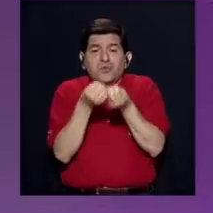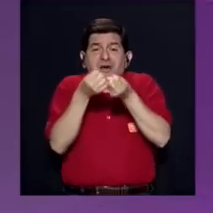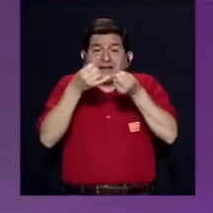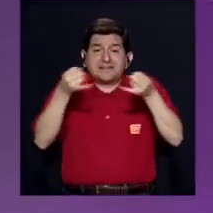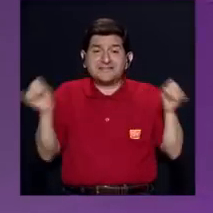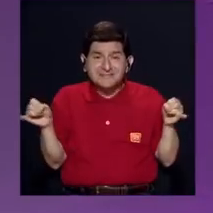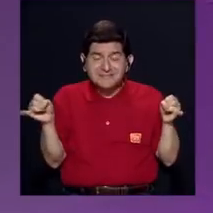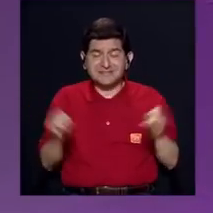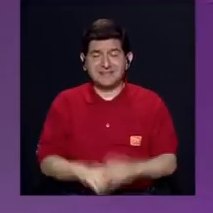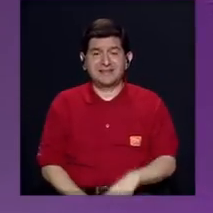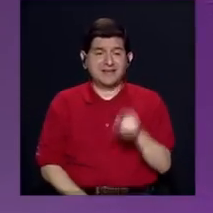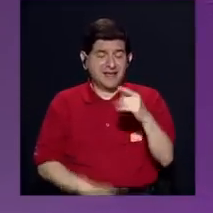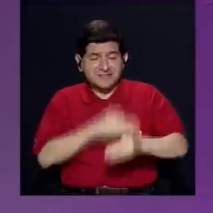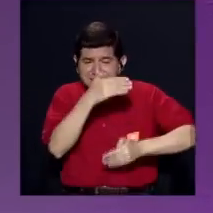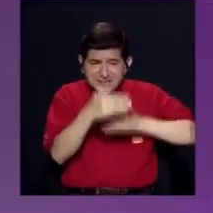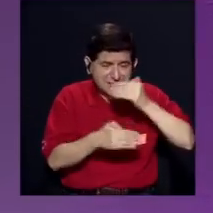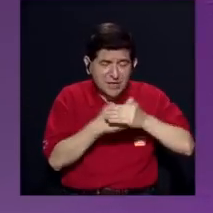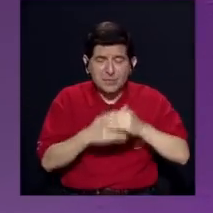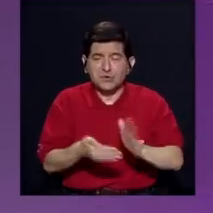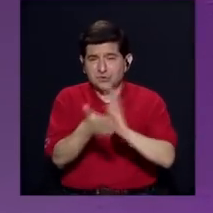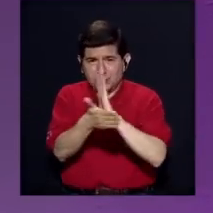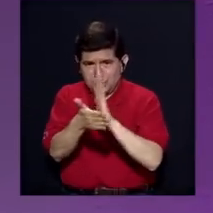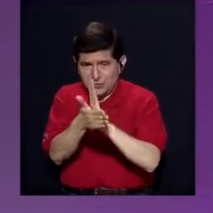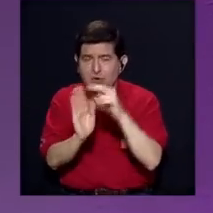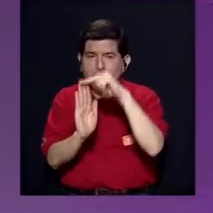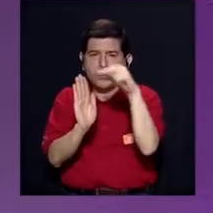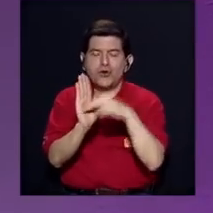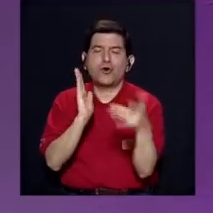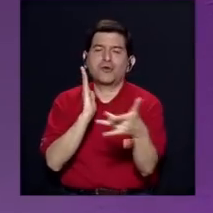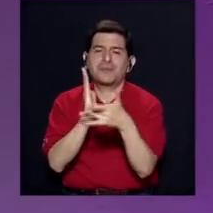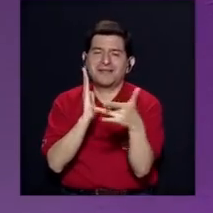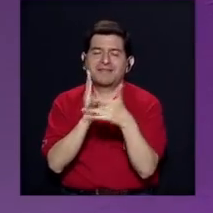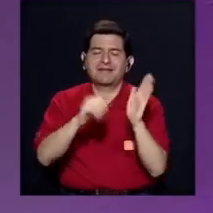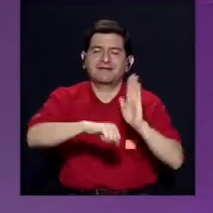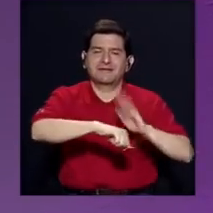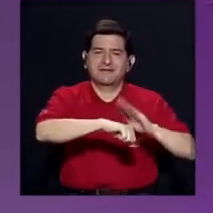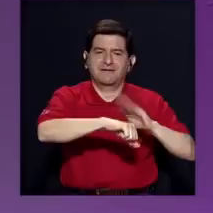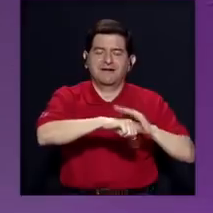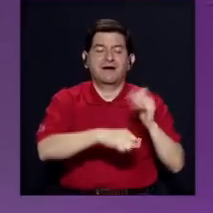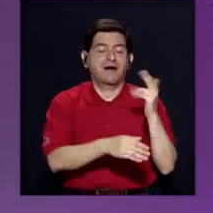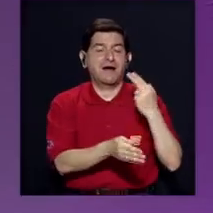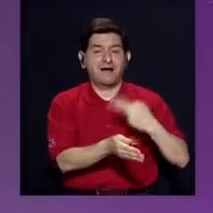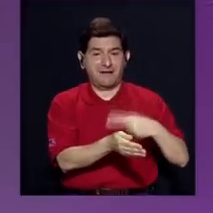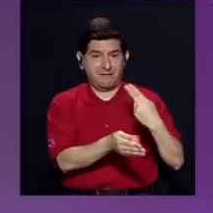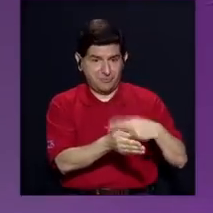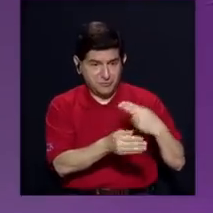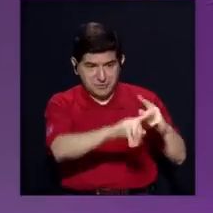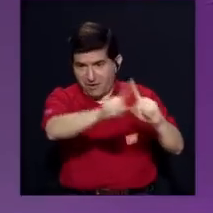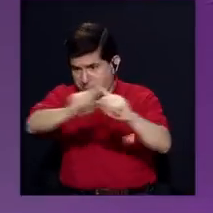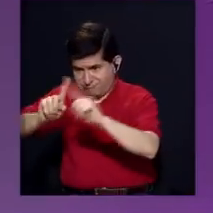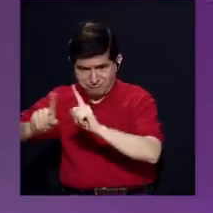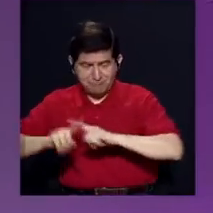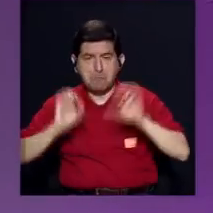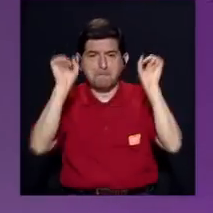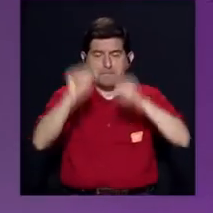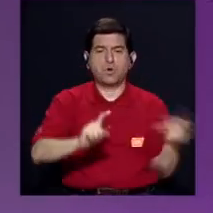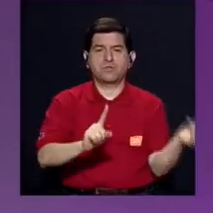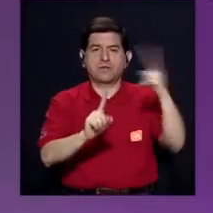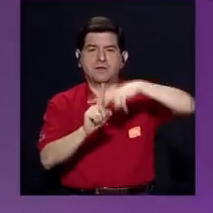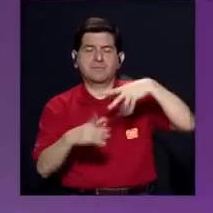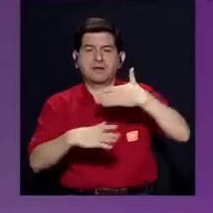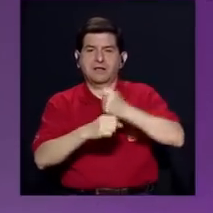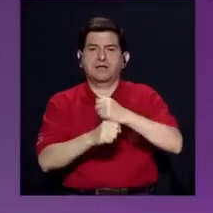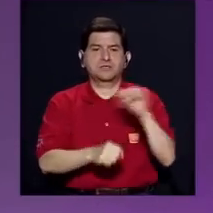sin este protocolo y sin esta norma técnica que la que permitiría que en los hospitales se pueda aplicar